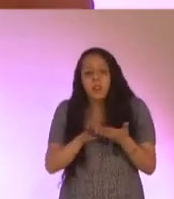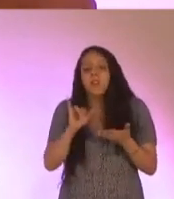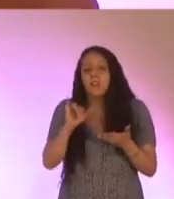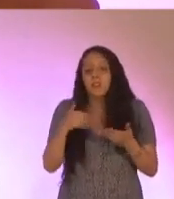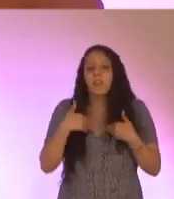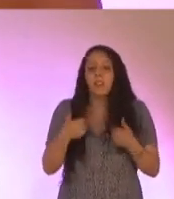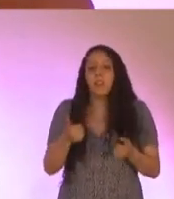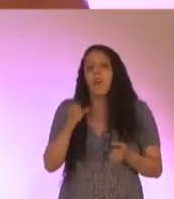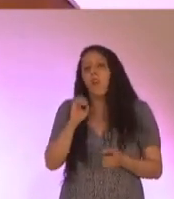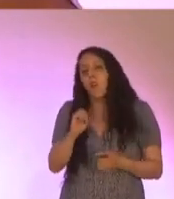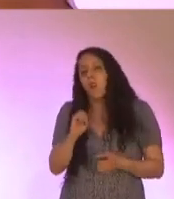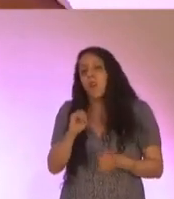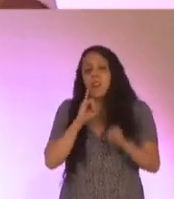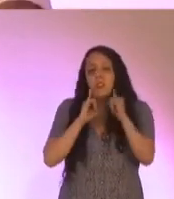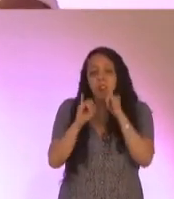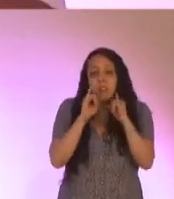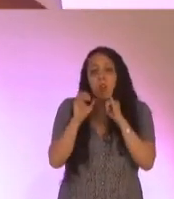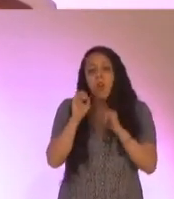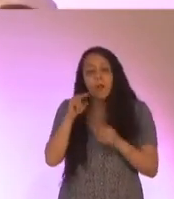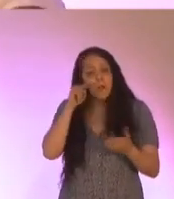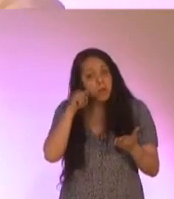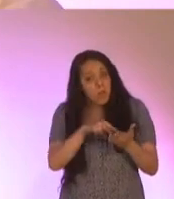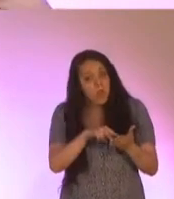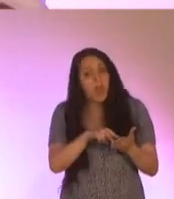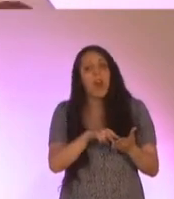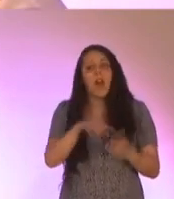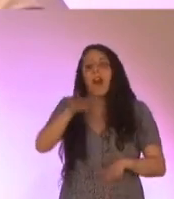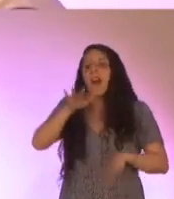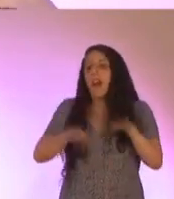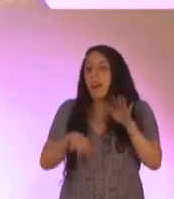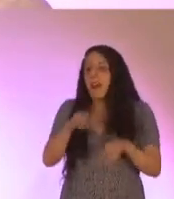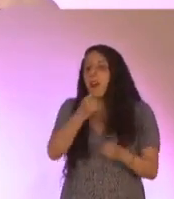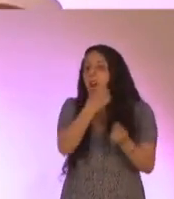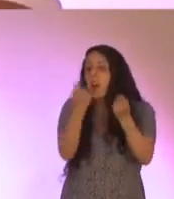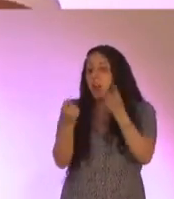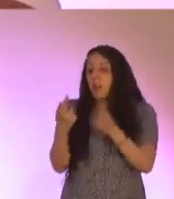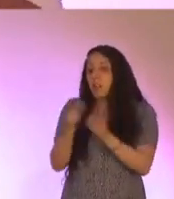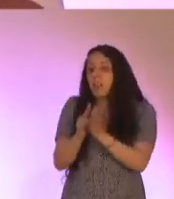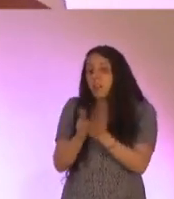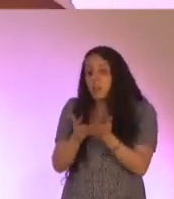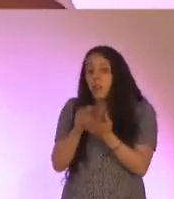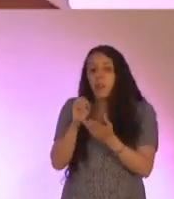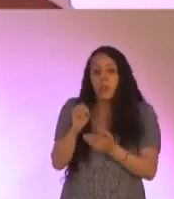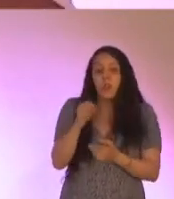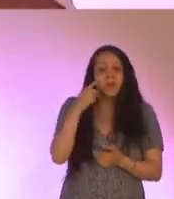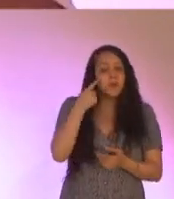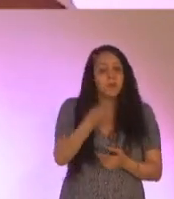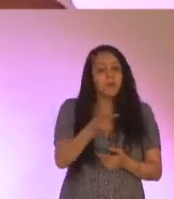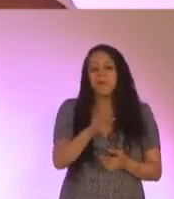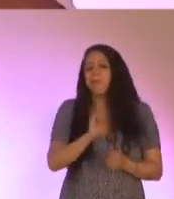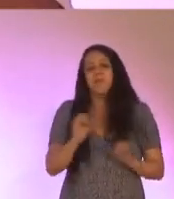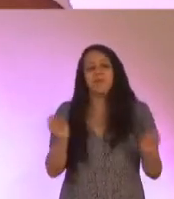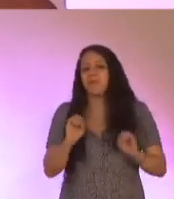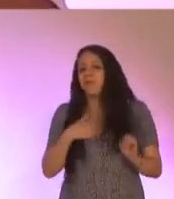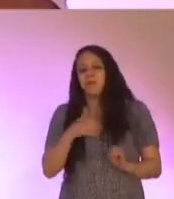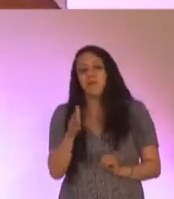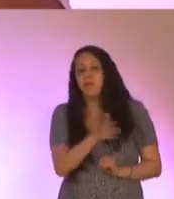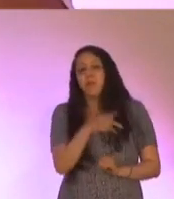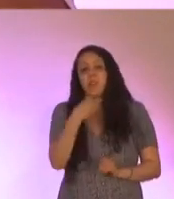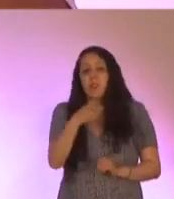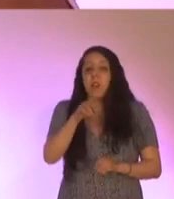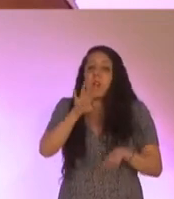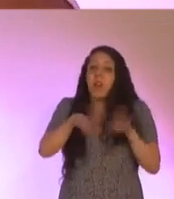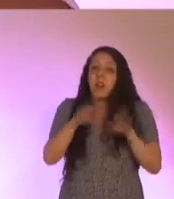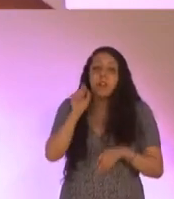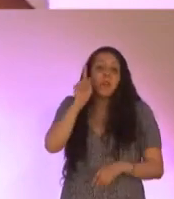veces es del senado por las editoriales de manera estúpida pero dice ella que es interesante volver